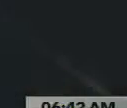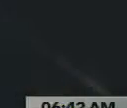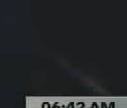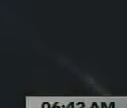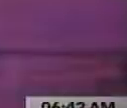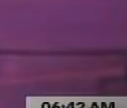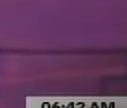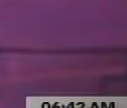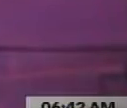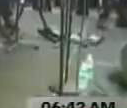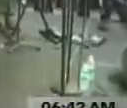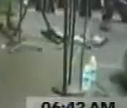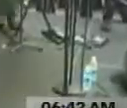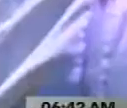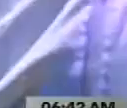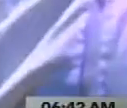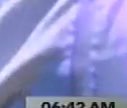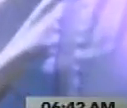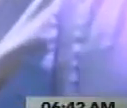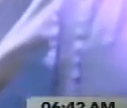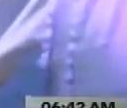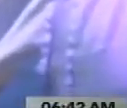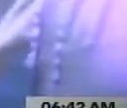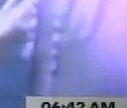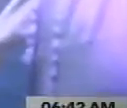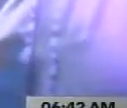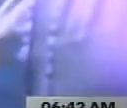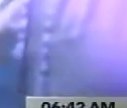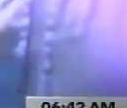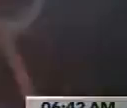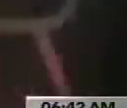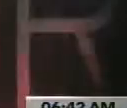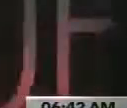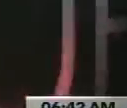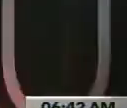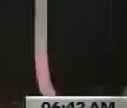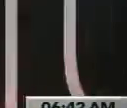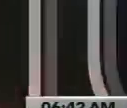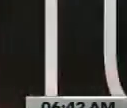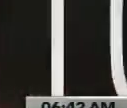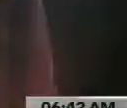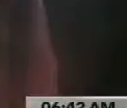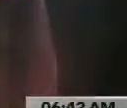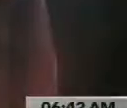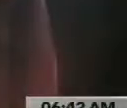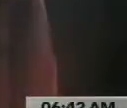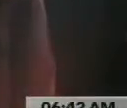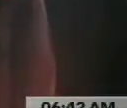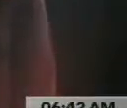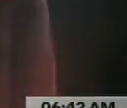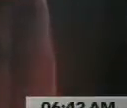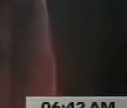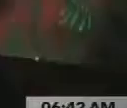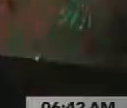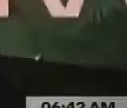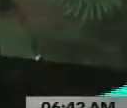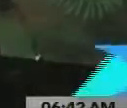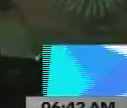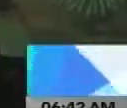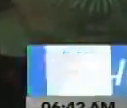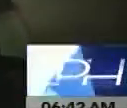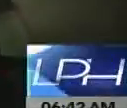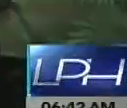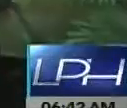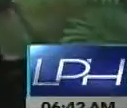en el Teatro Teresa Carreño y sus alrededores. 5 días de galas nocturnas con artistas nacionales e